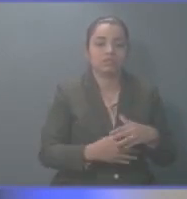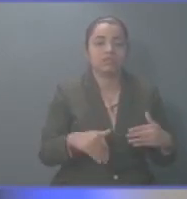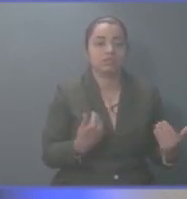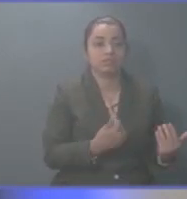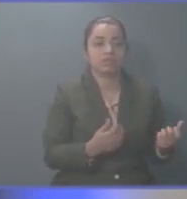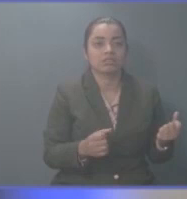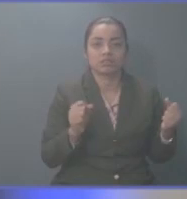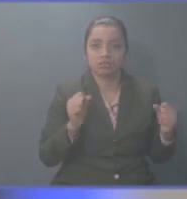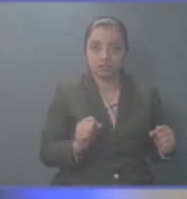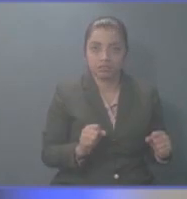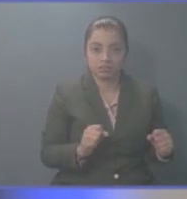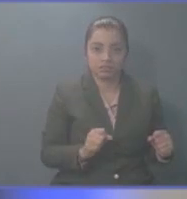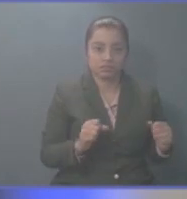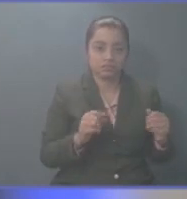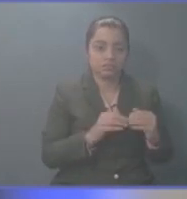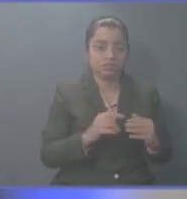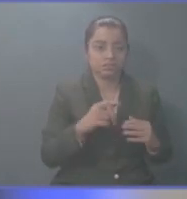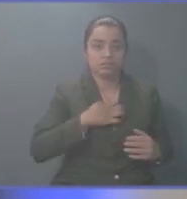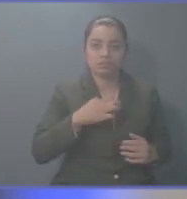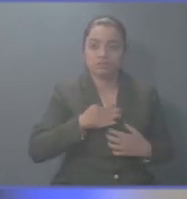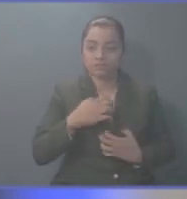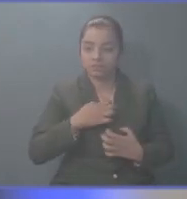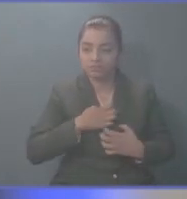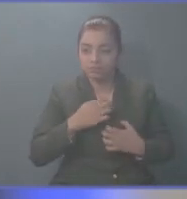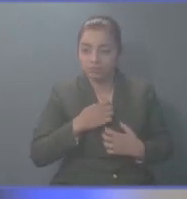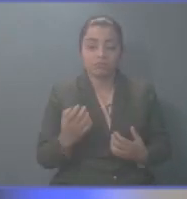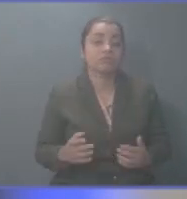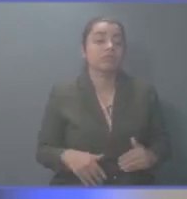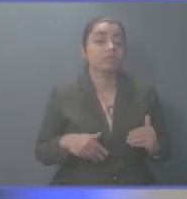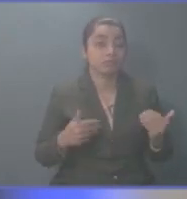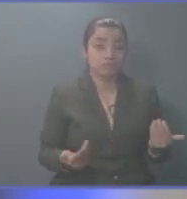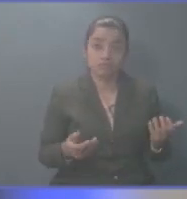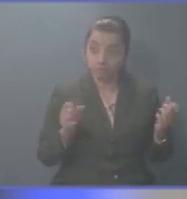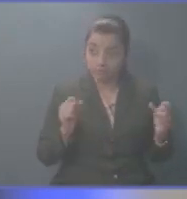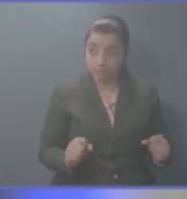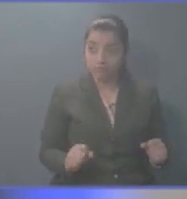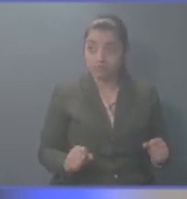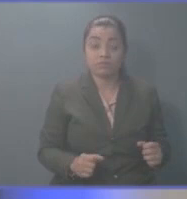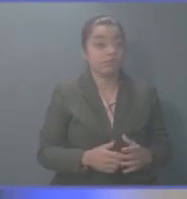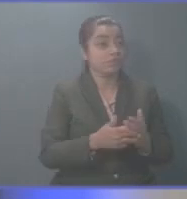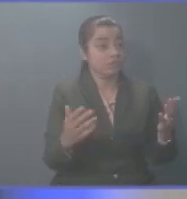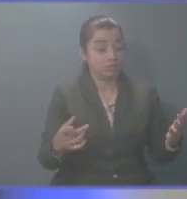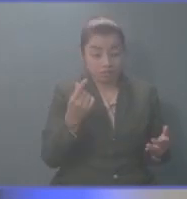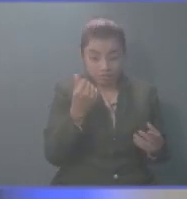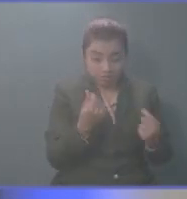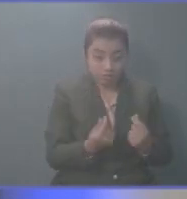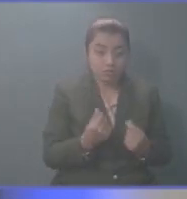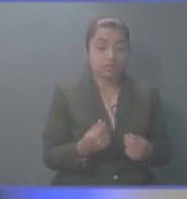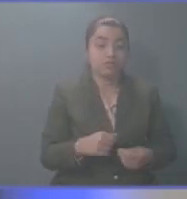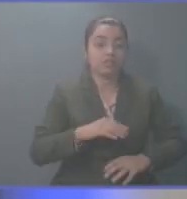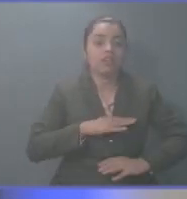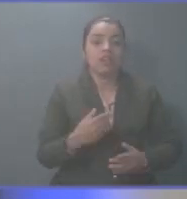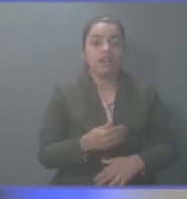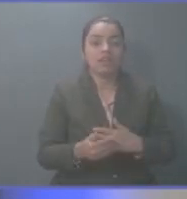y hay que dejar de estarse quejando y sobre todo actuar. O sea, si está el dinero, hay que ejecutar